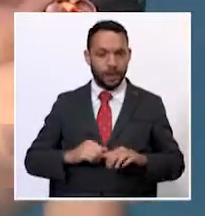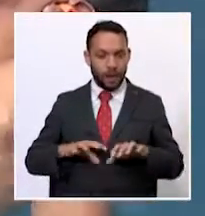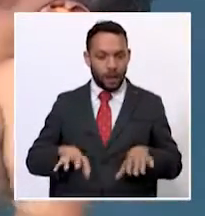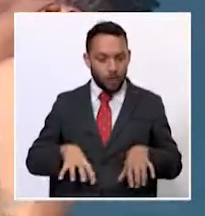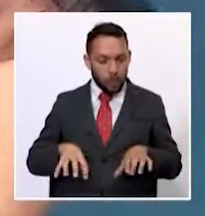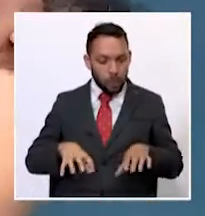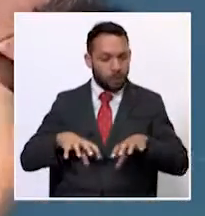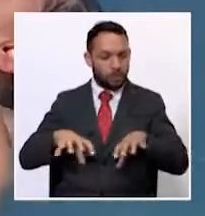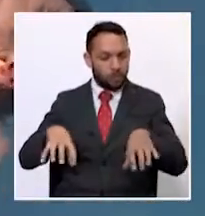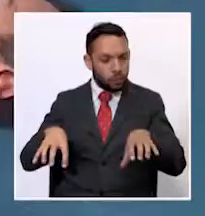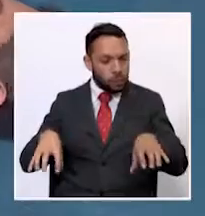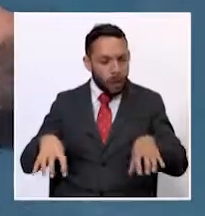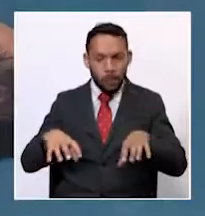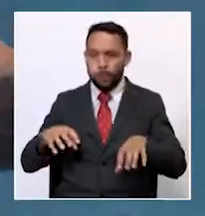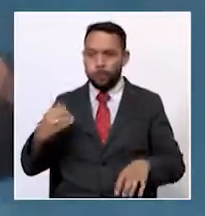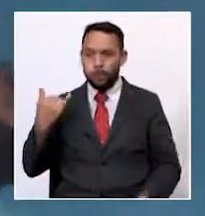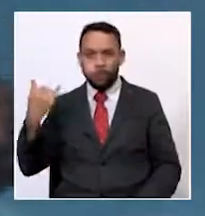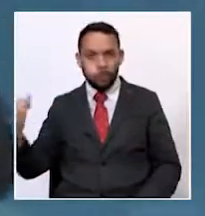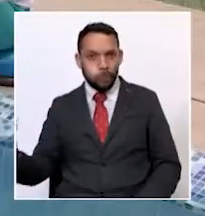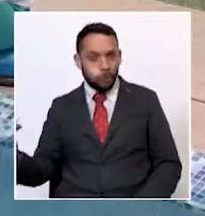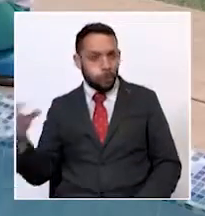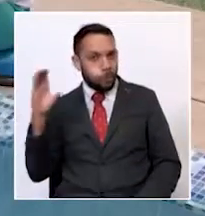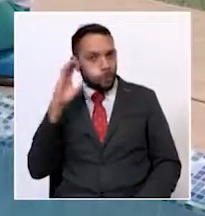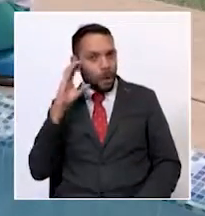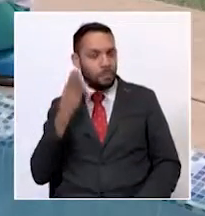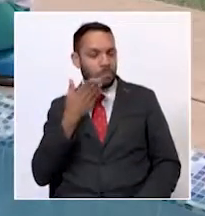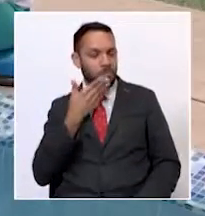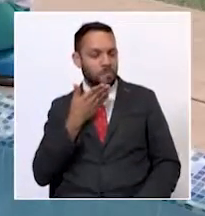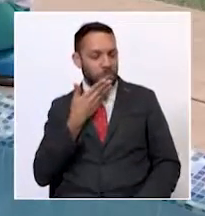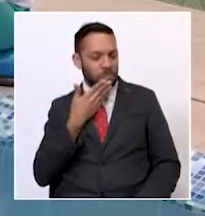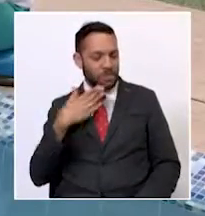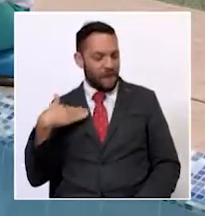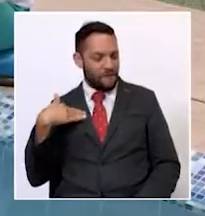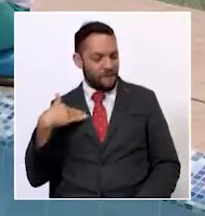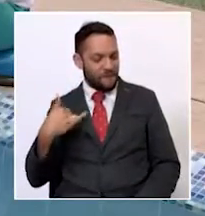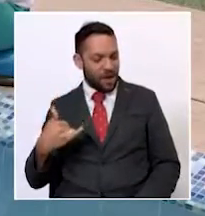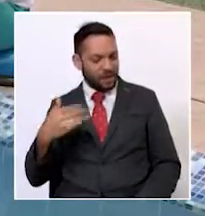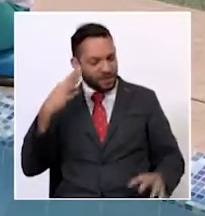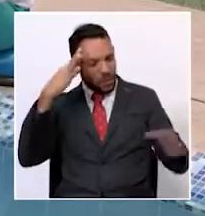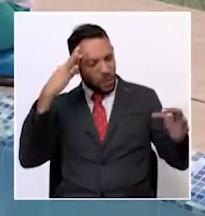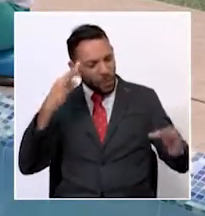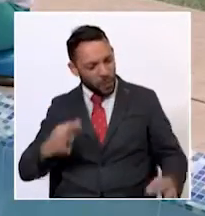de experiencias de placer, de relajación profunda.